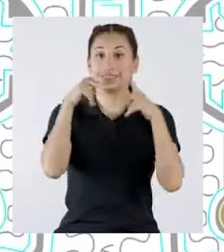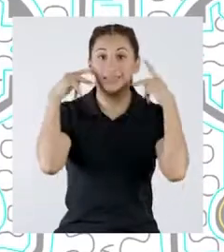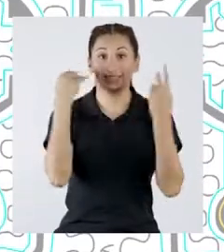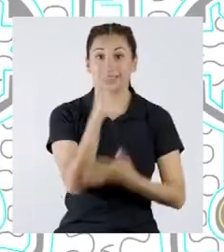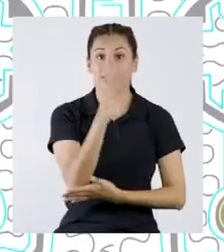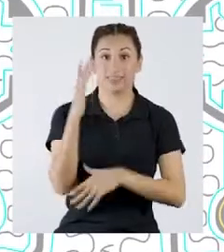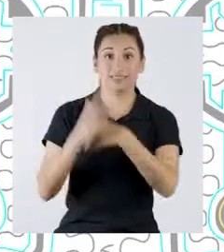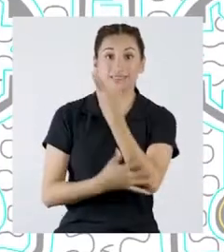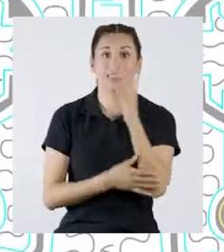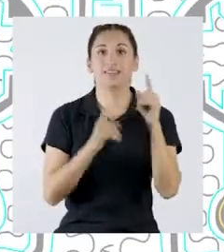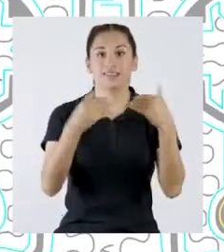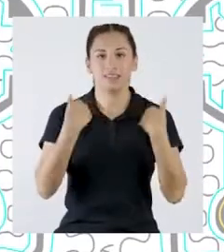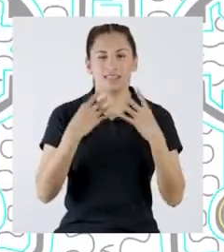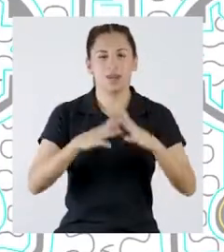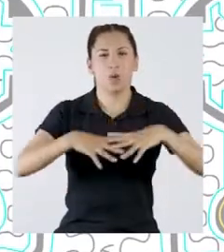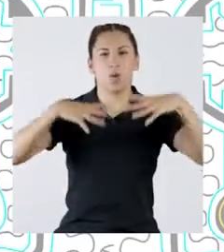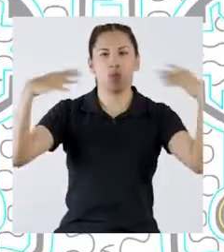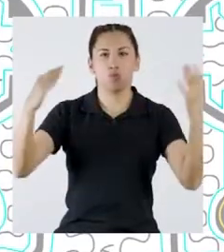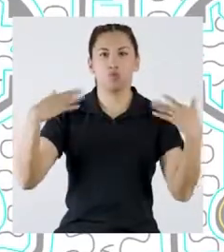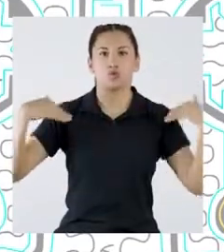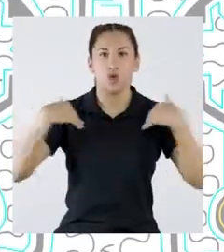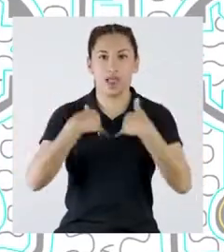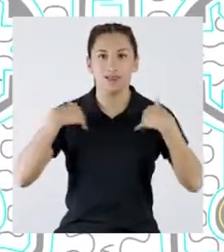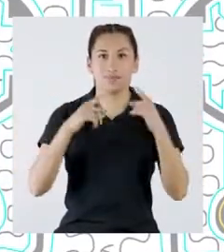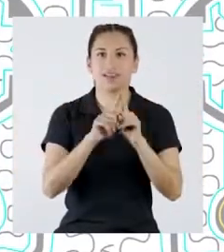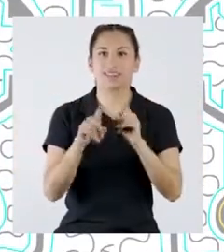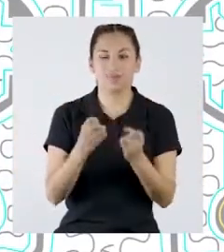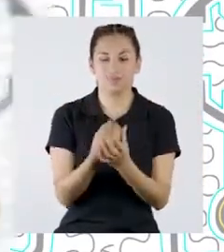se caracteriza por su riqueza de flora y fauna.